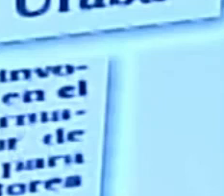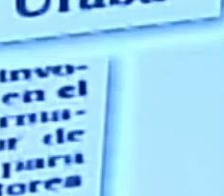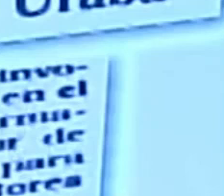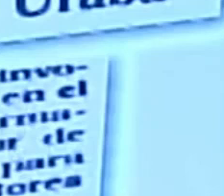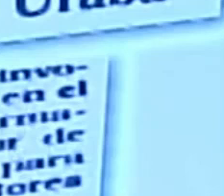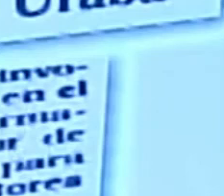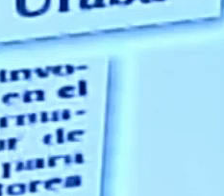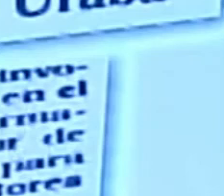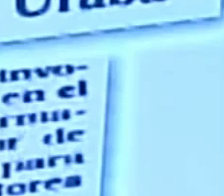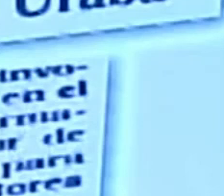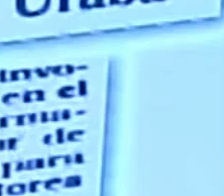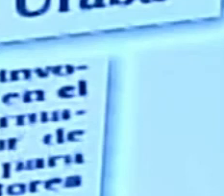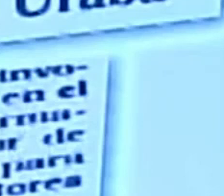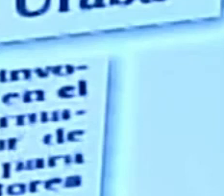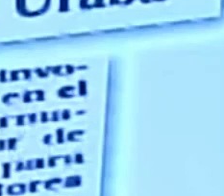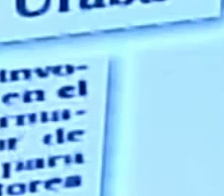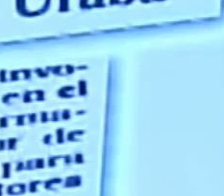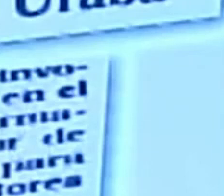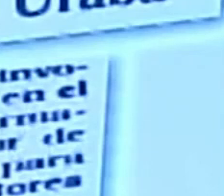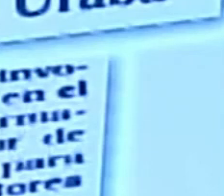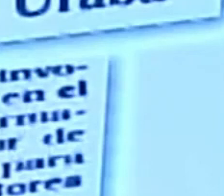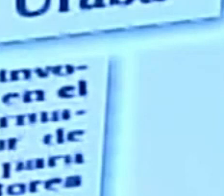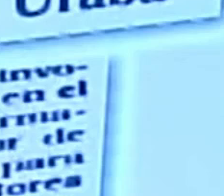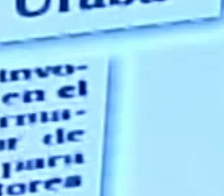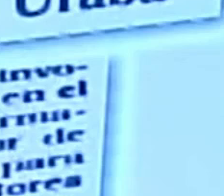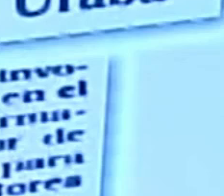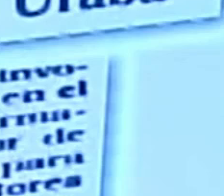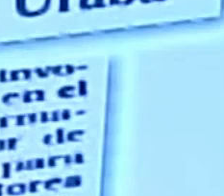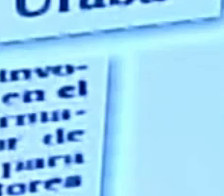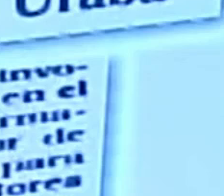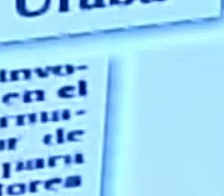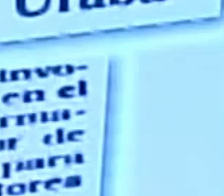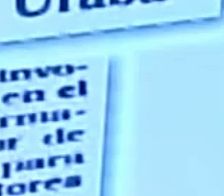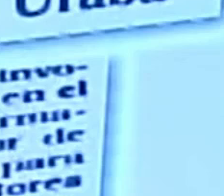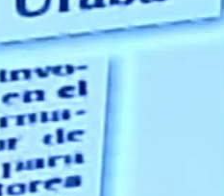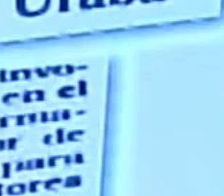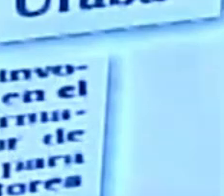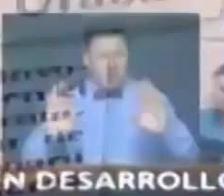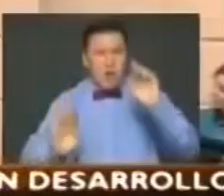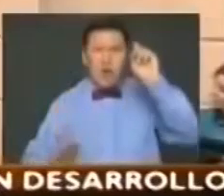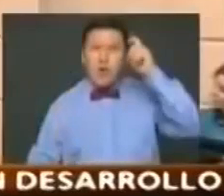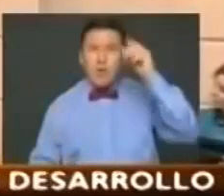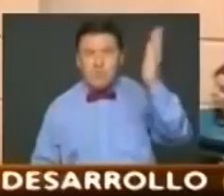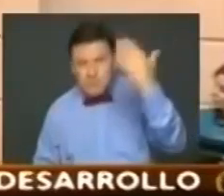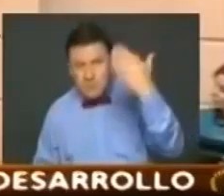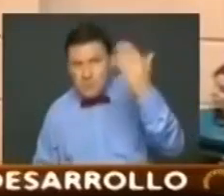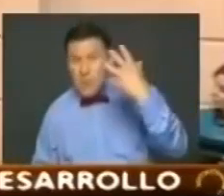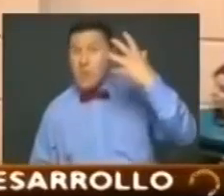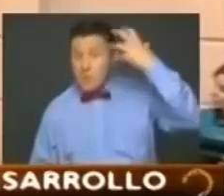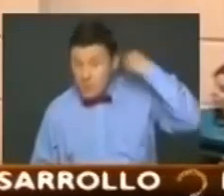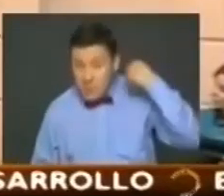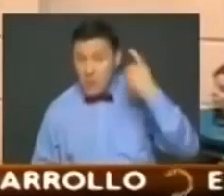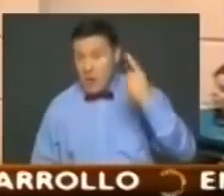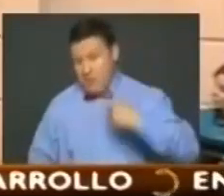Valencia Cosio, en un debate que se hizo en estos recintos, llamó al orden al gobernador e hizo un debate